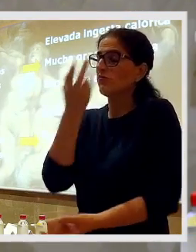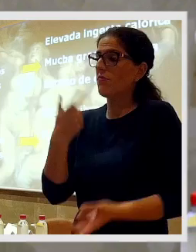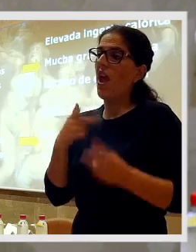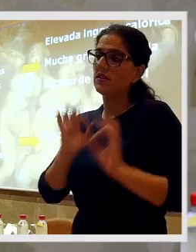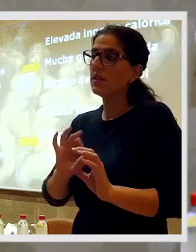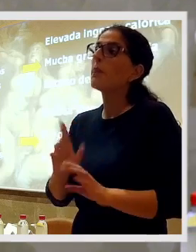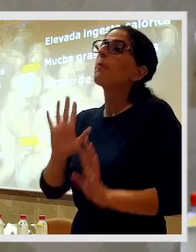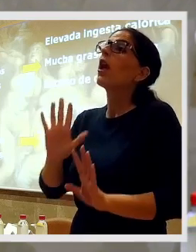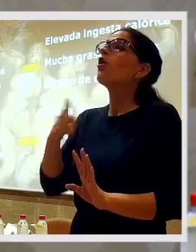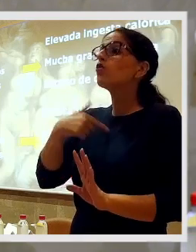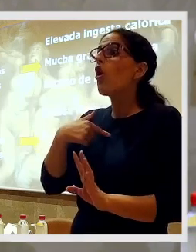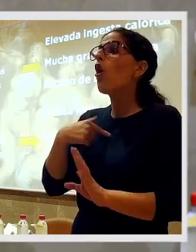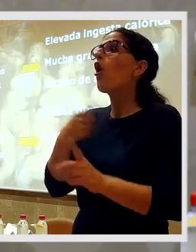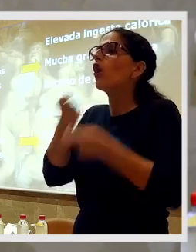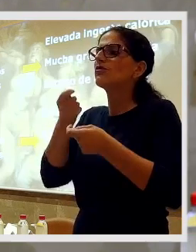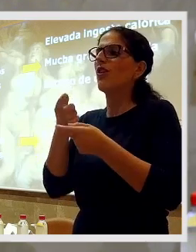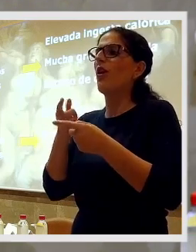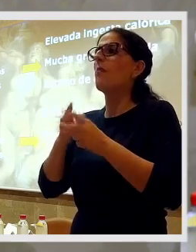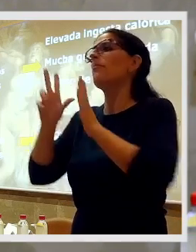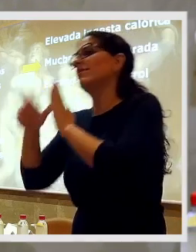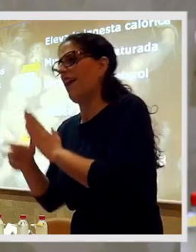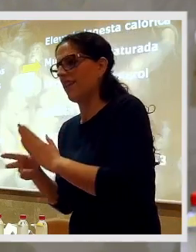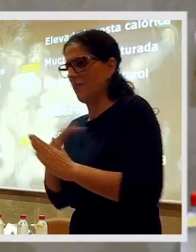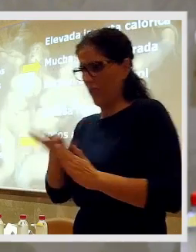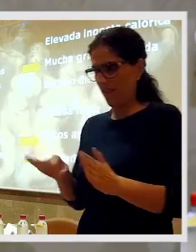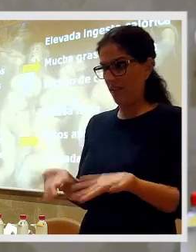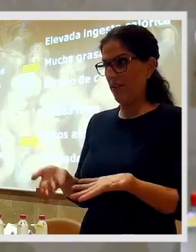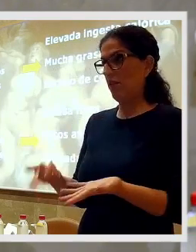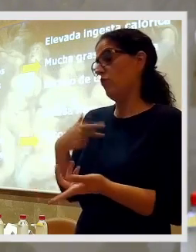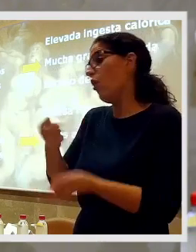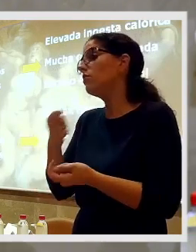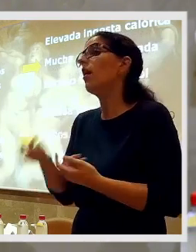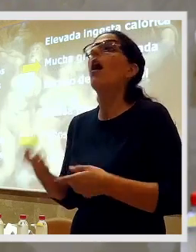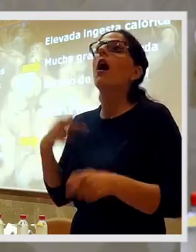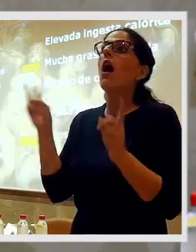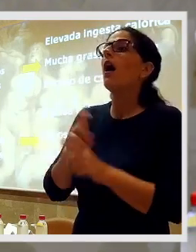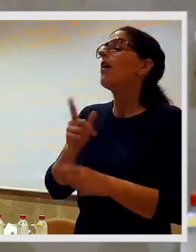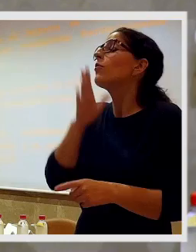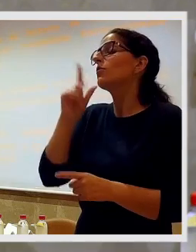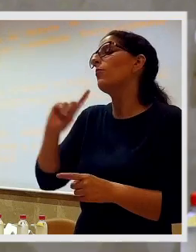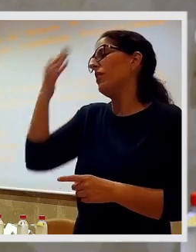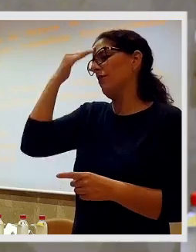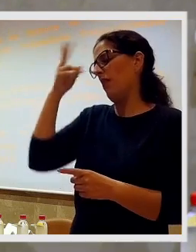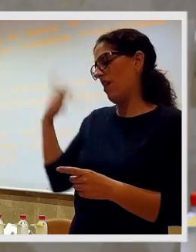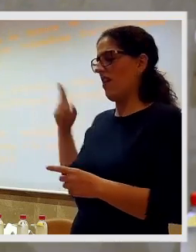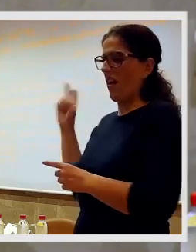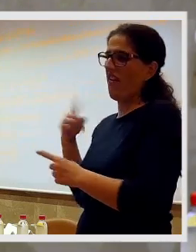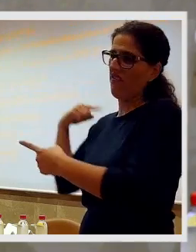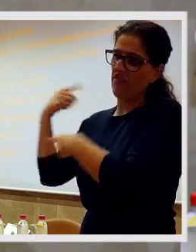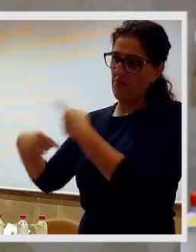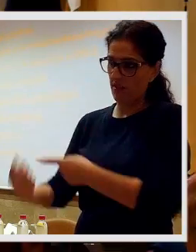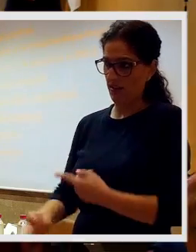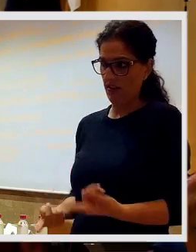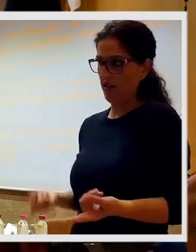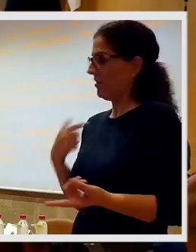desarrollamos o la desarrollamos más tarde. Pero, sin duda ninguna, la causa de todo está ahí. Estas señoras tan magníficas,